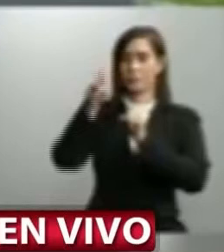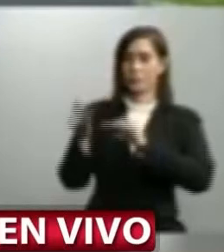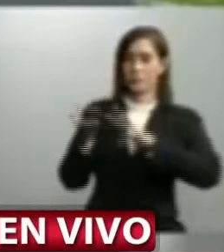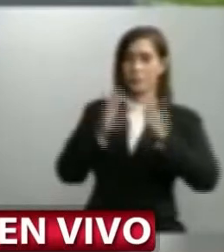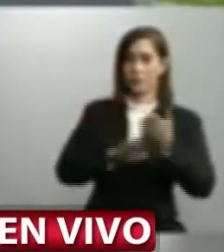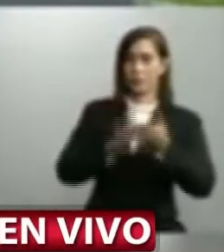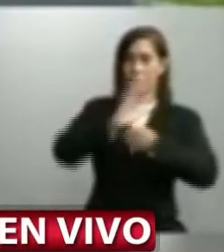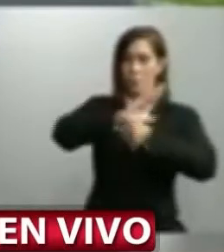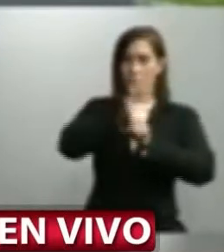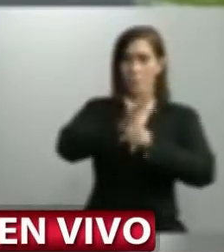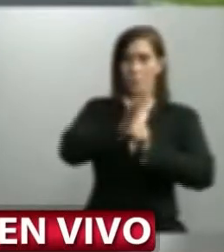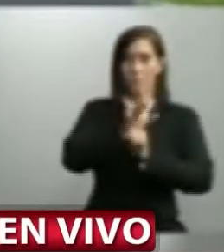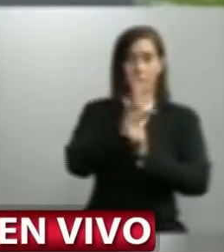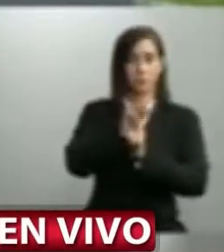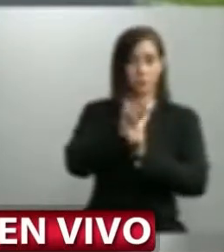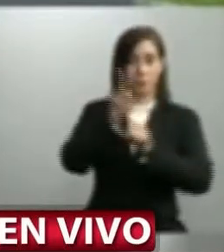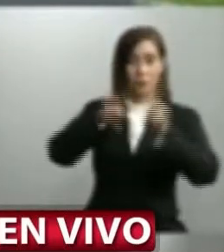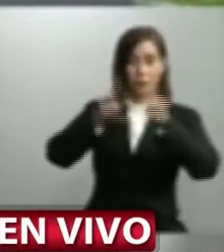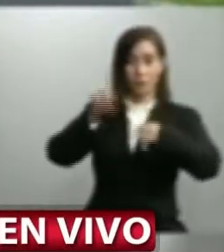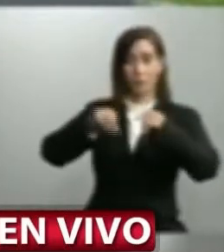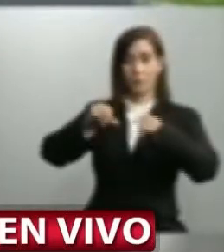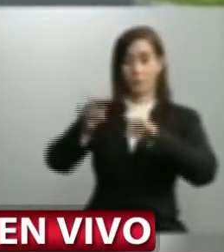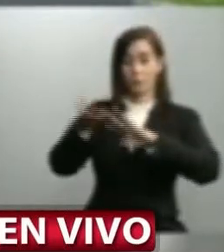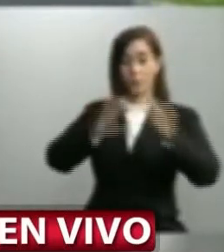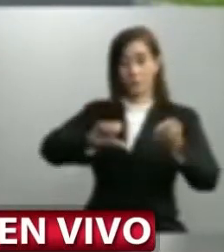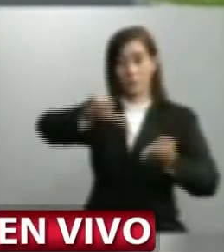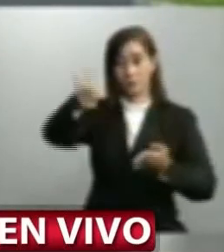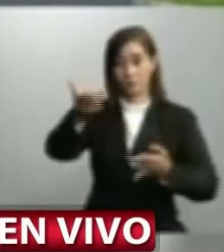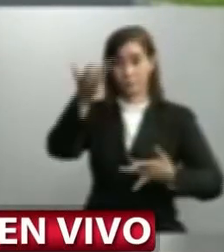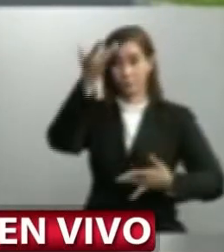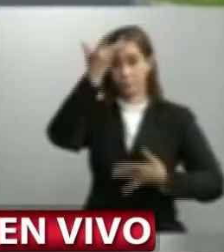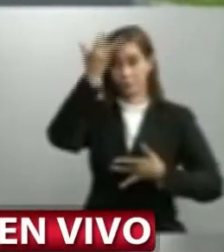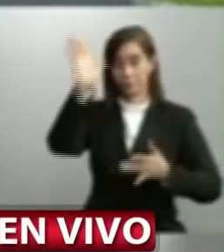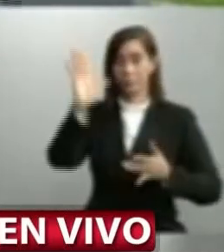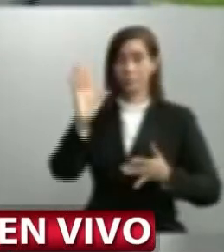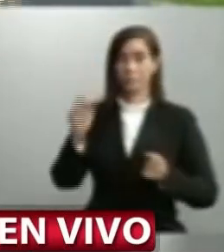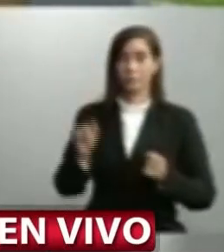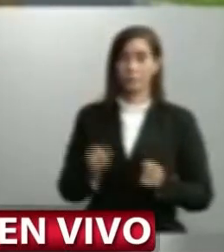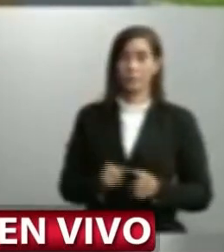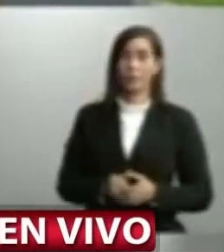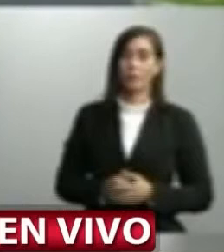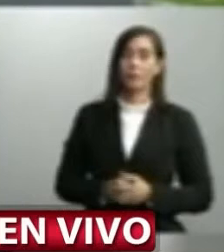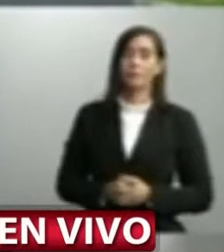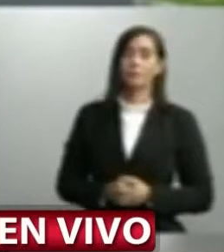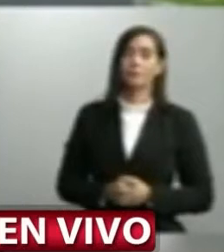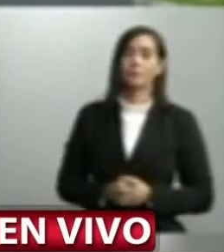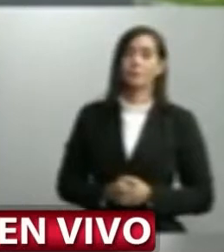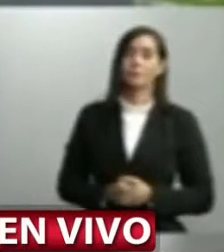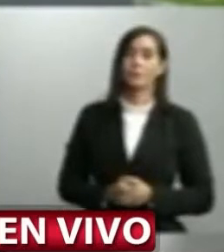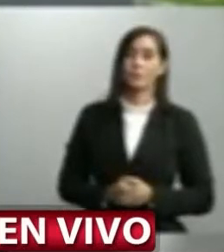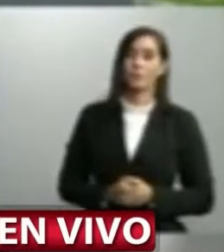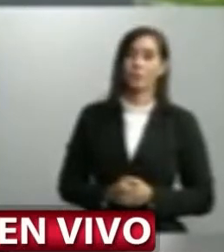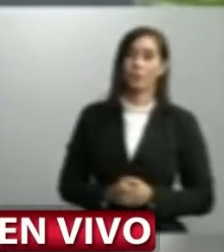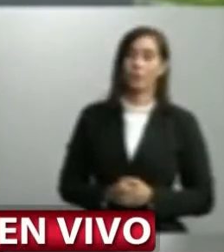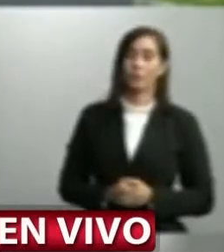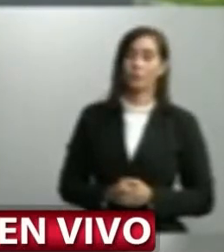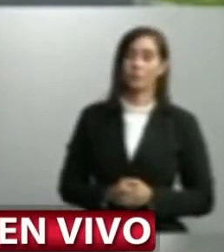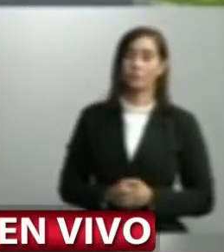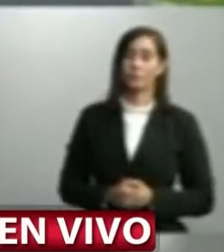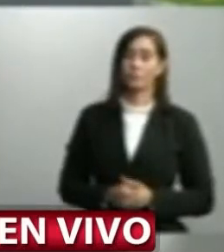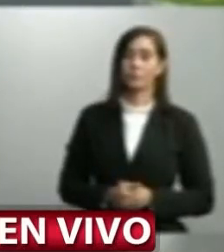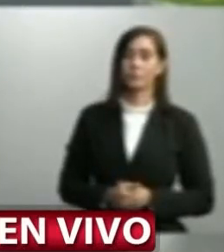puede alterar y estar incidiendo el COVID en esa tasa